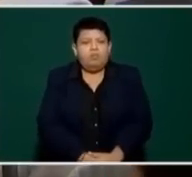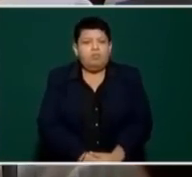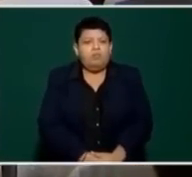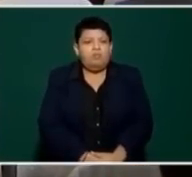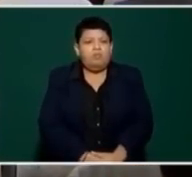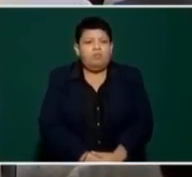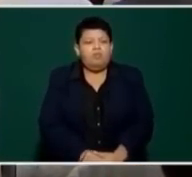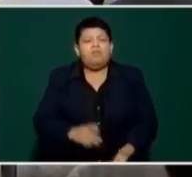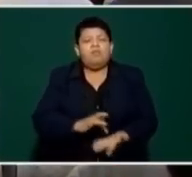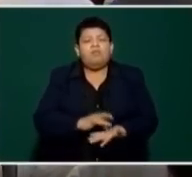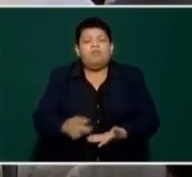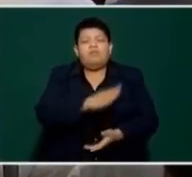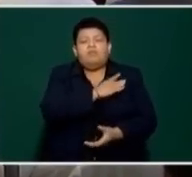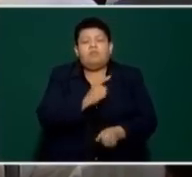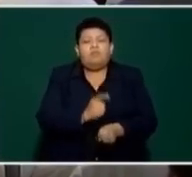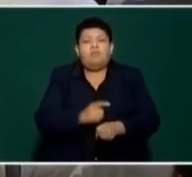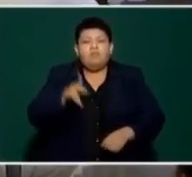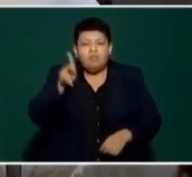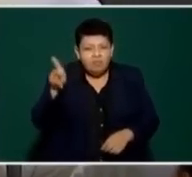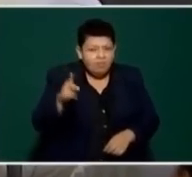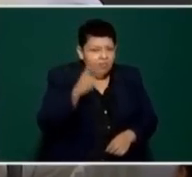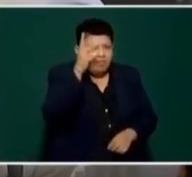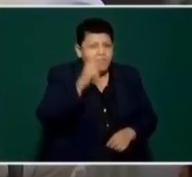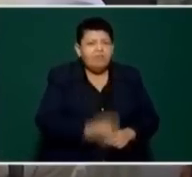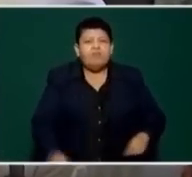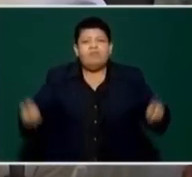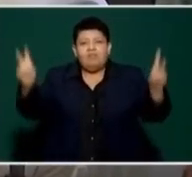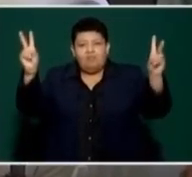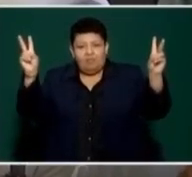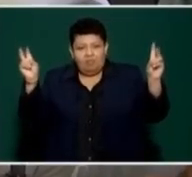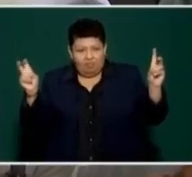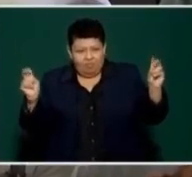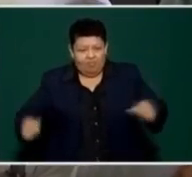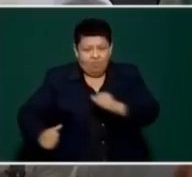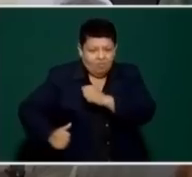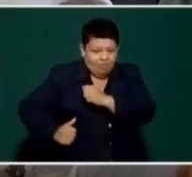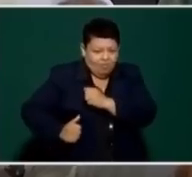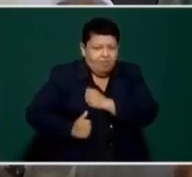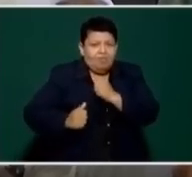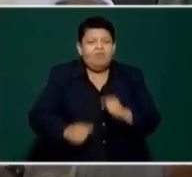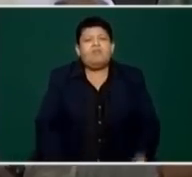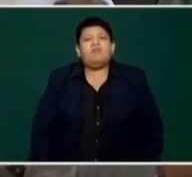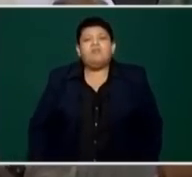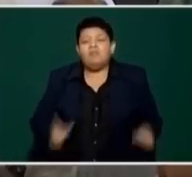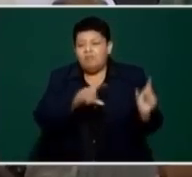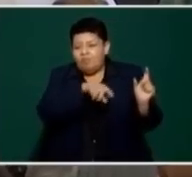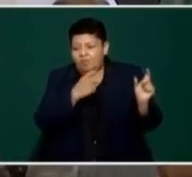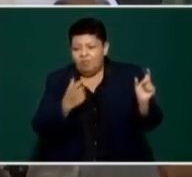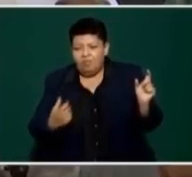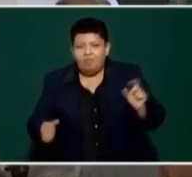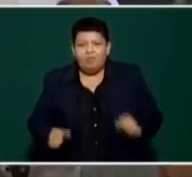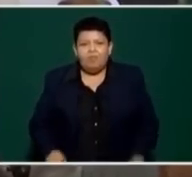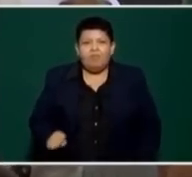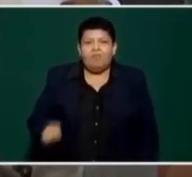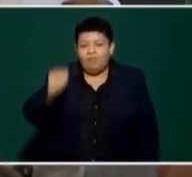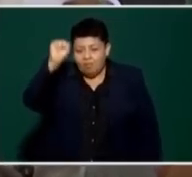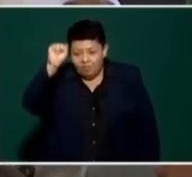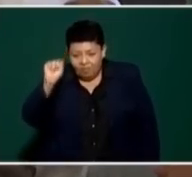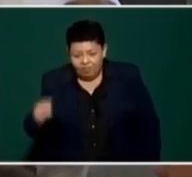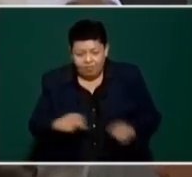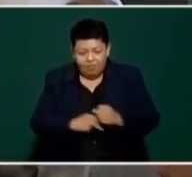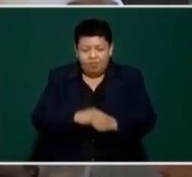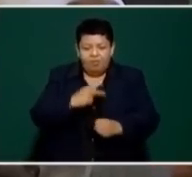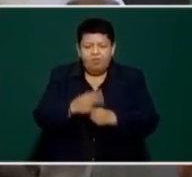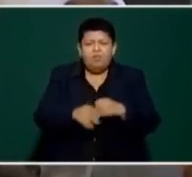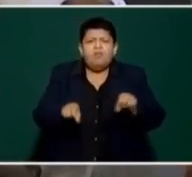Gracias, presidente. Buenos días. Preguntarle en el tema de la Guardia Nacional, ¿cómo va en el sur del país? No sé si nos pudieran